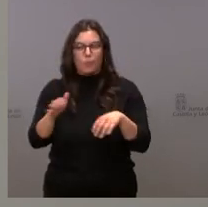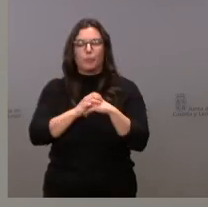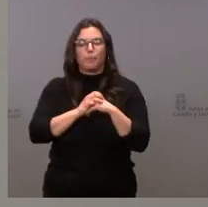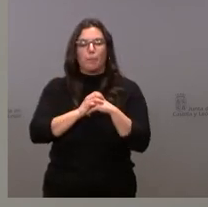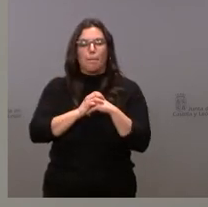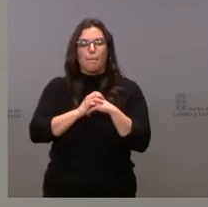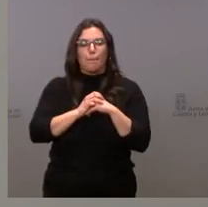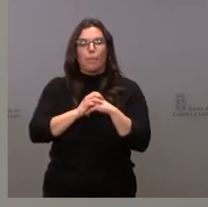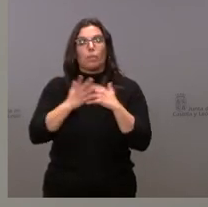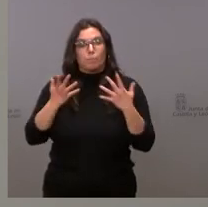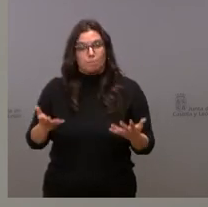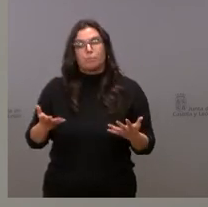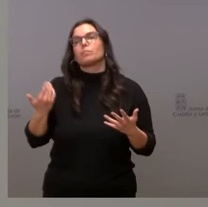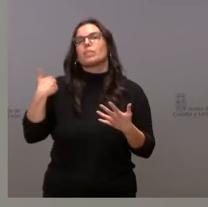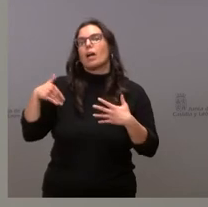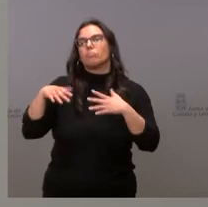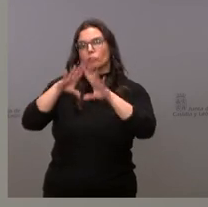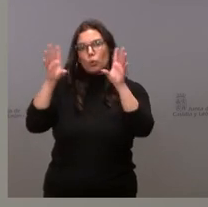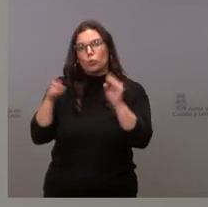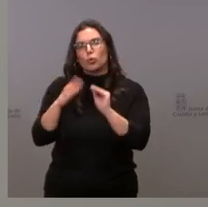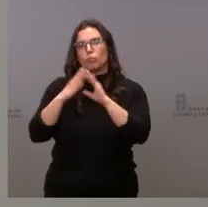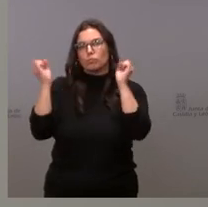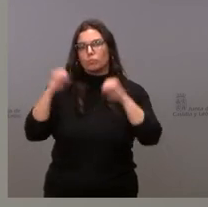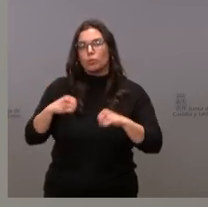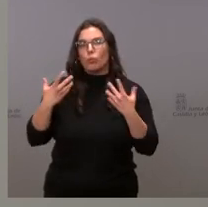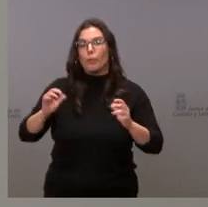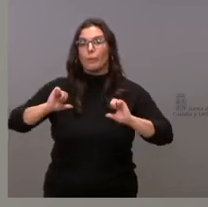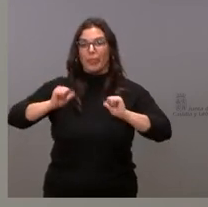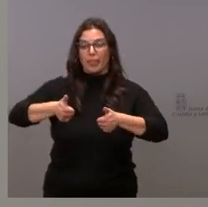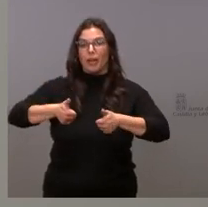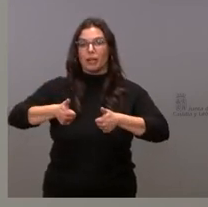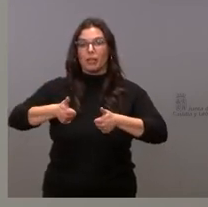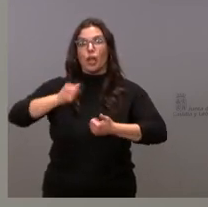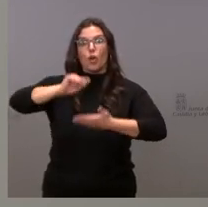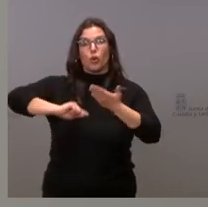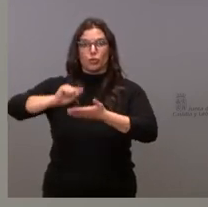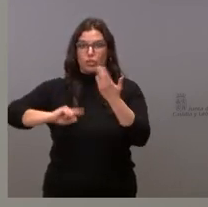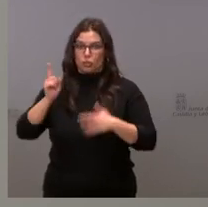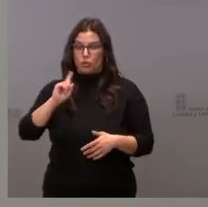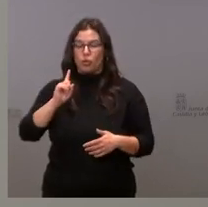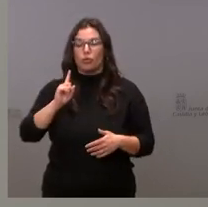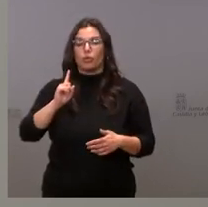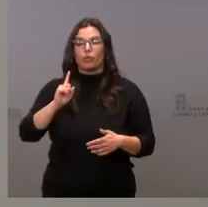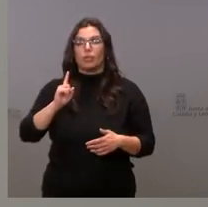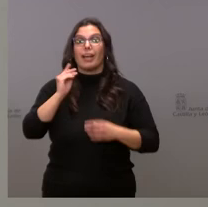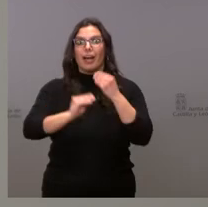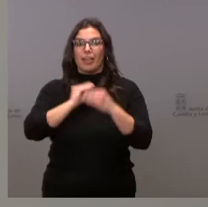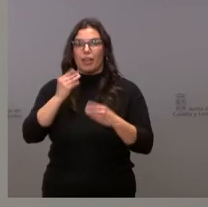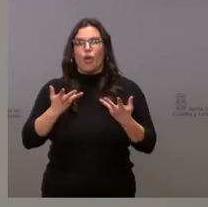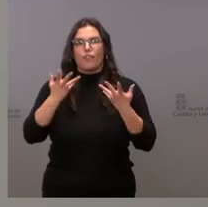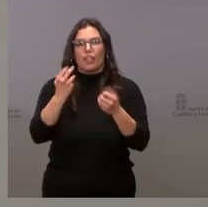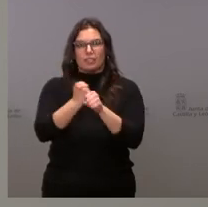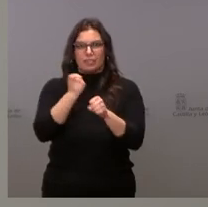bien hemos llegado a la conclusión de que se va a proceder no a contratación sino a ofrecer trabajo en